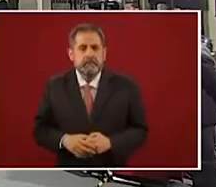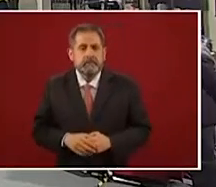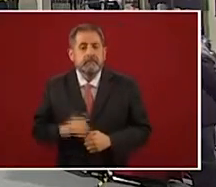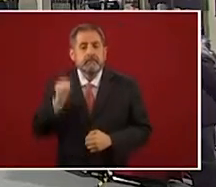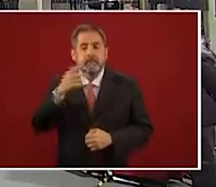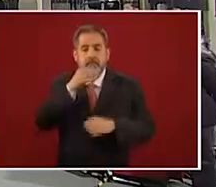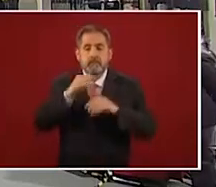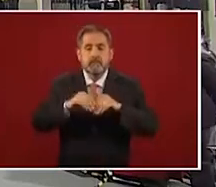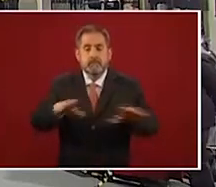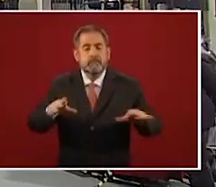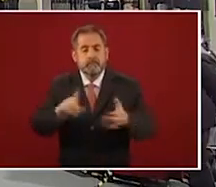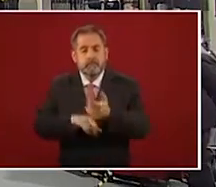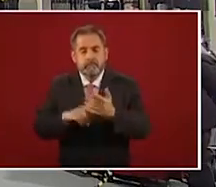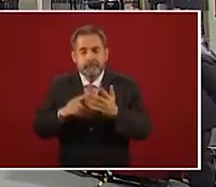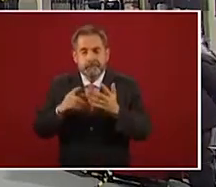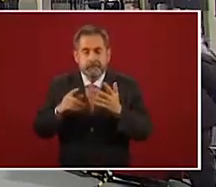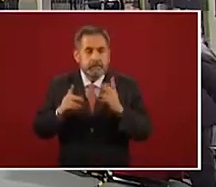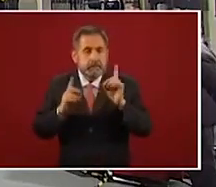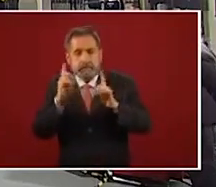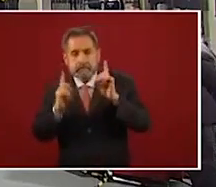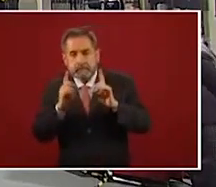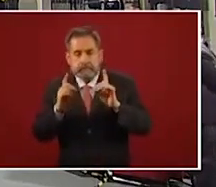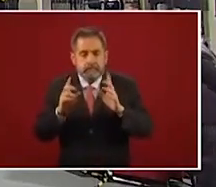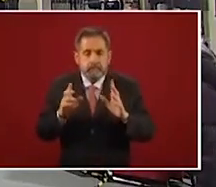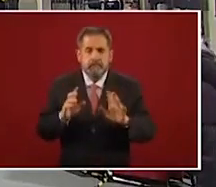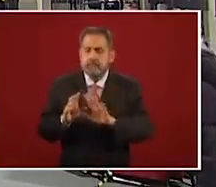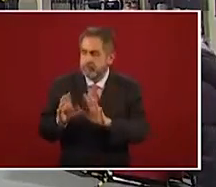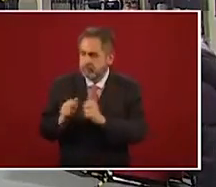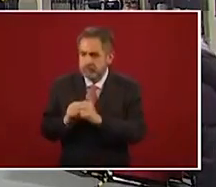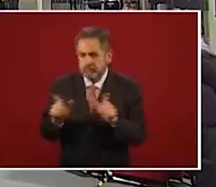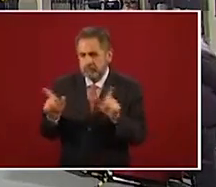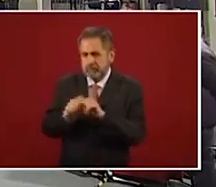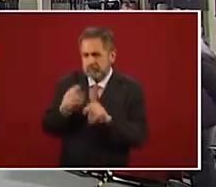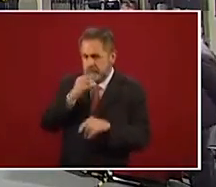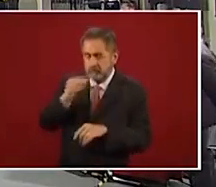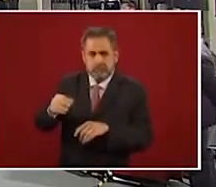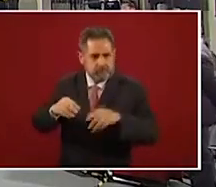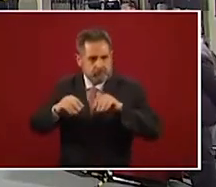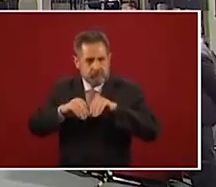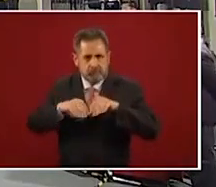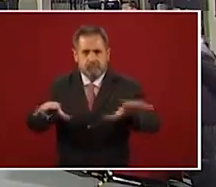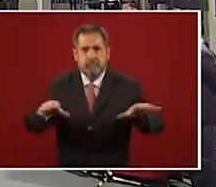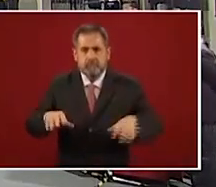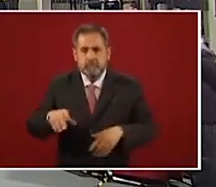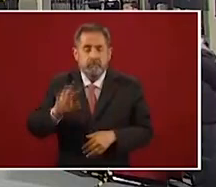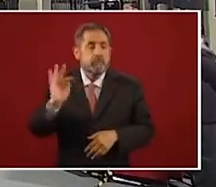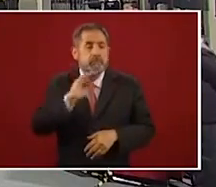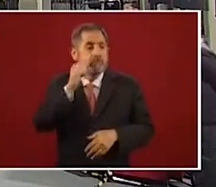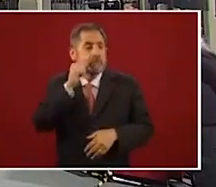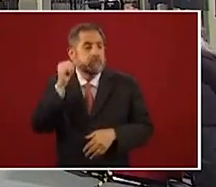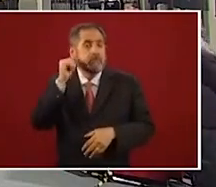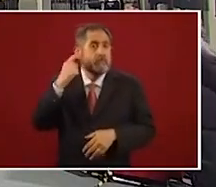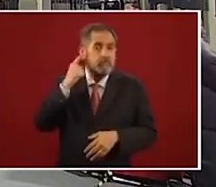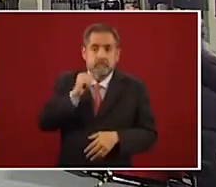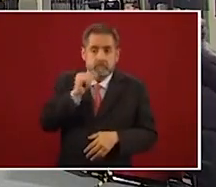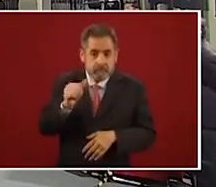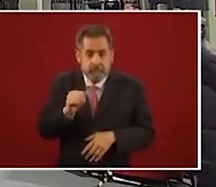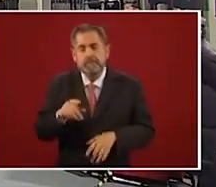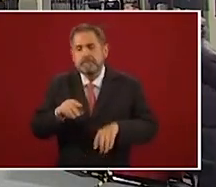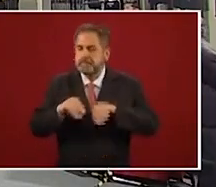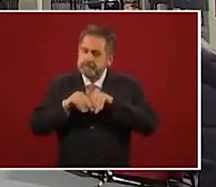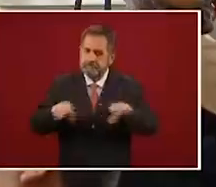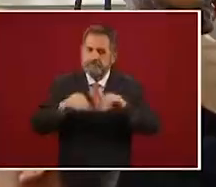población, subsecretario, para no caer en alguna crisis? ¿Cómo no? Un mensaje general para quien no tuvo la oportunidad de escuchar los mensajes que dimos